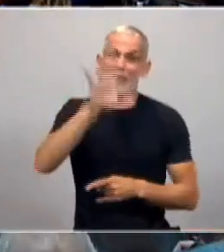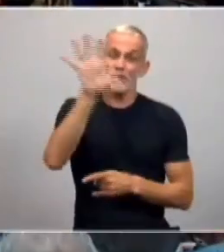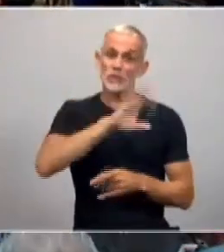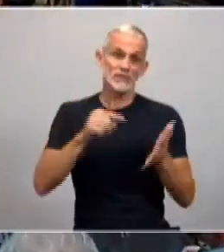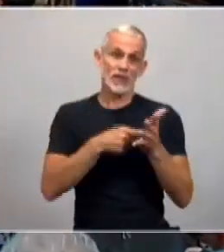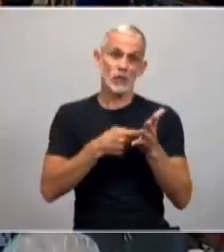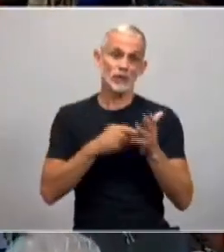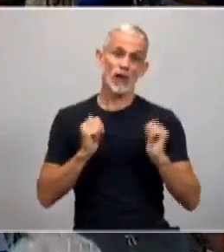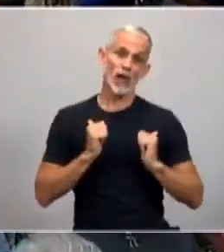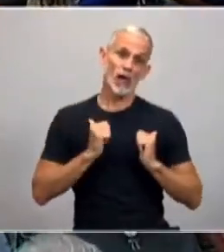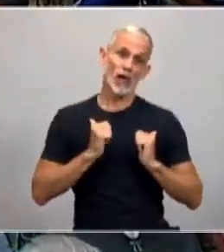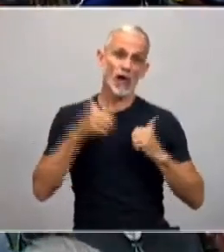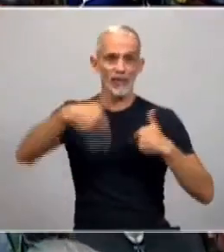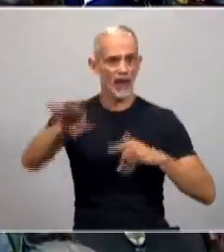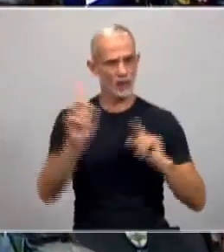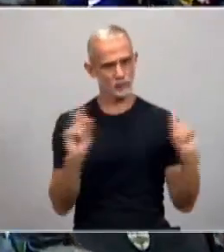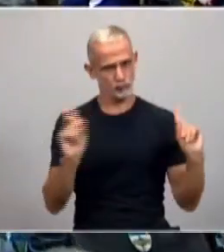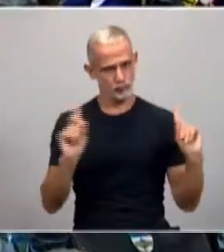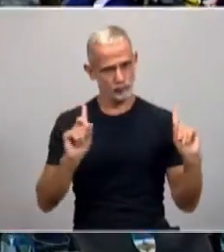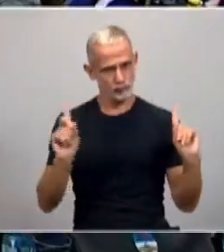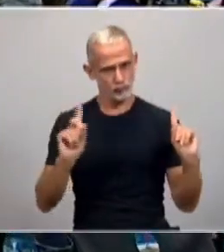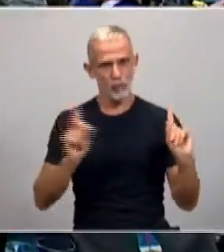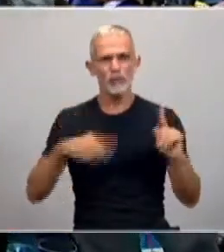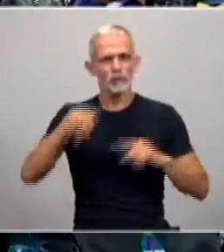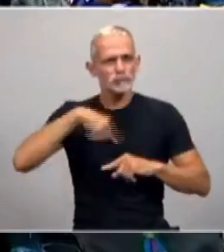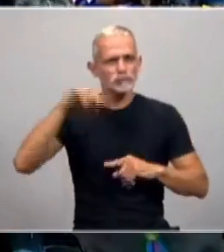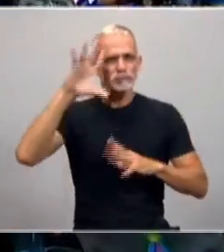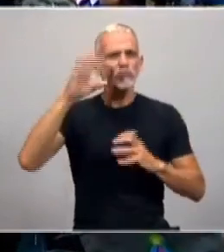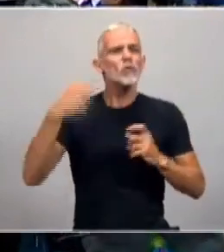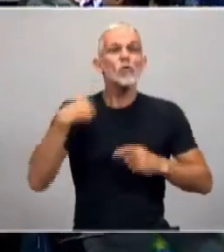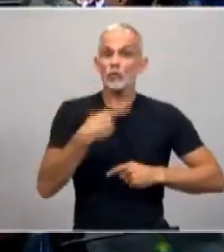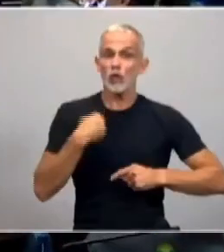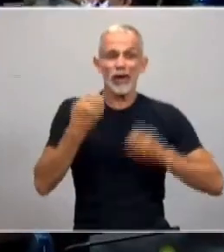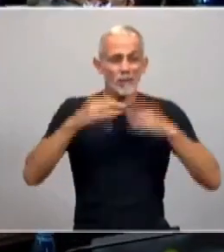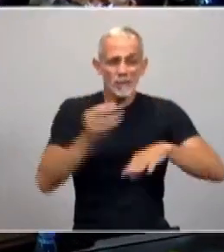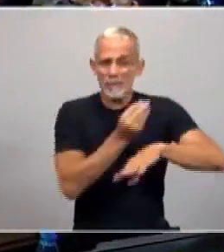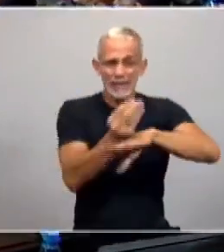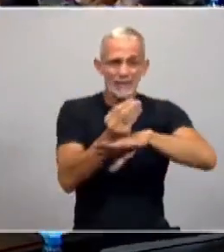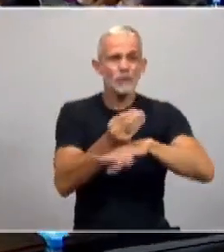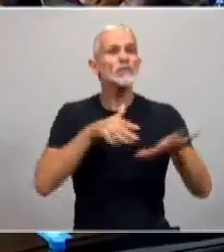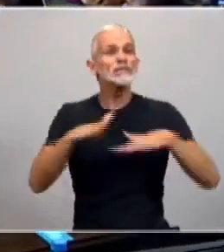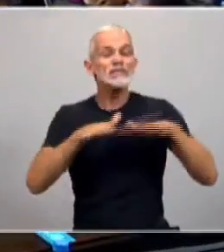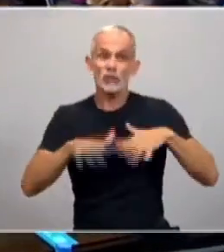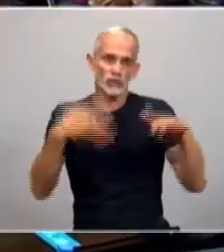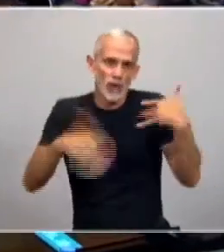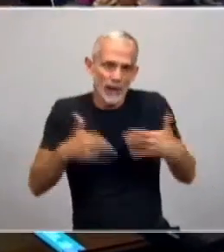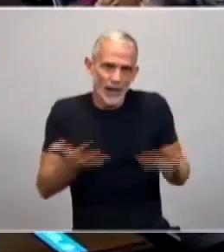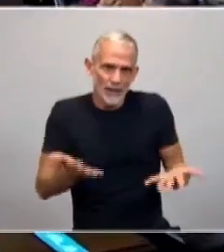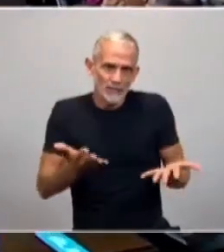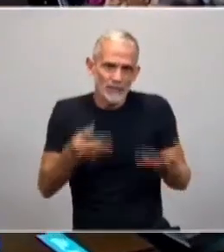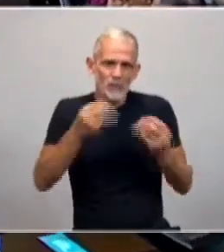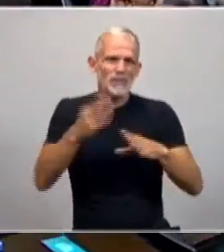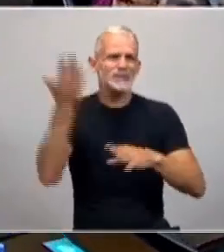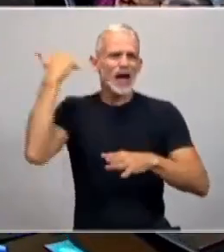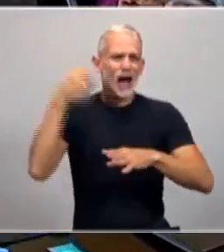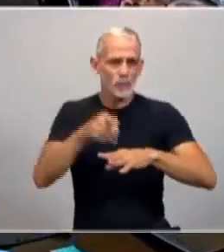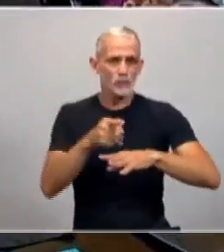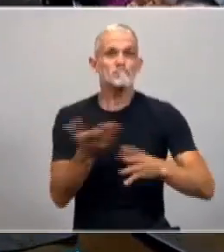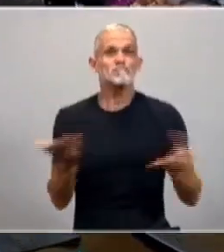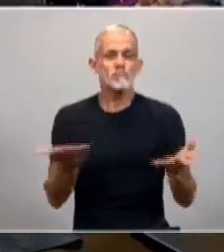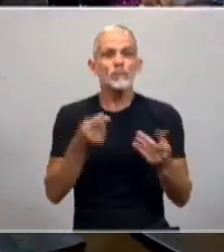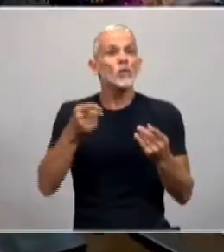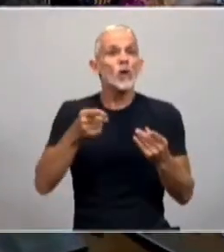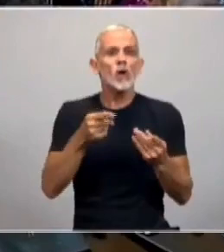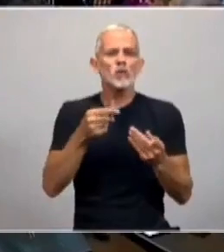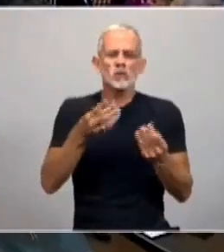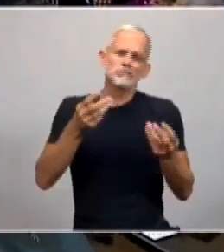provincial. Recordemos, nuestro mandato comenzó en una situación de emergencia a la que caracterizamos como